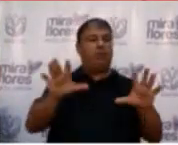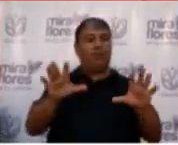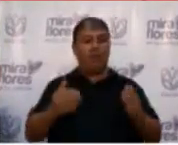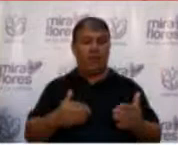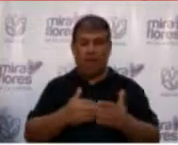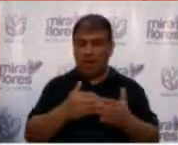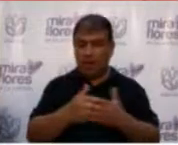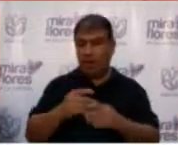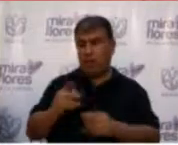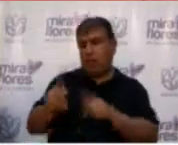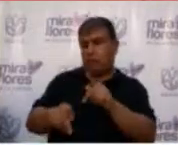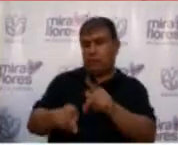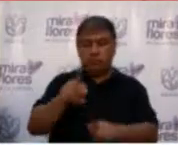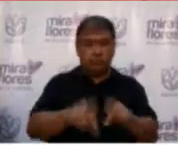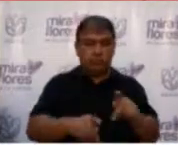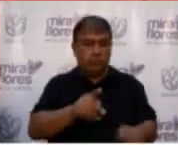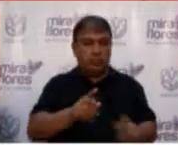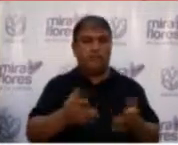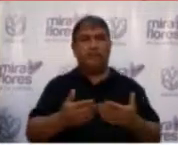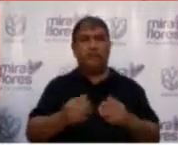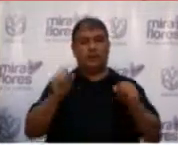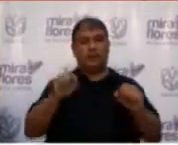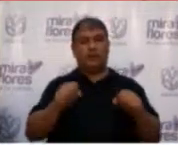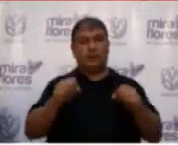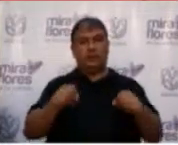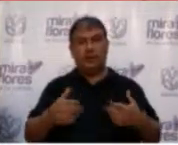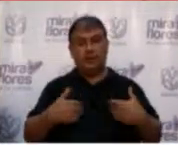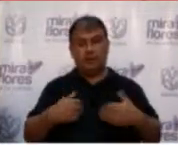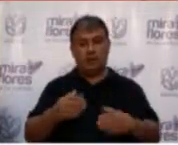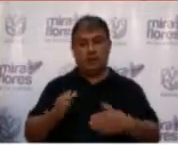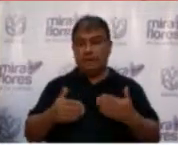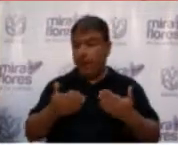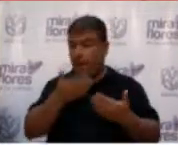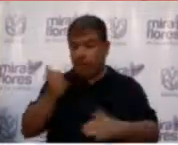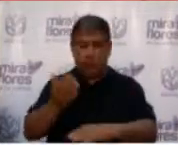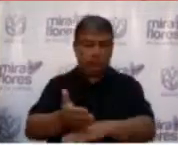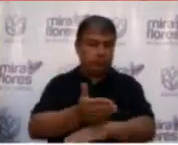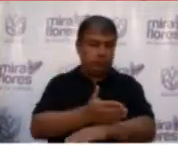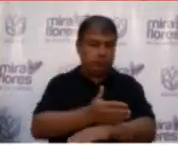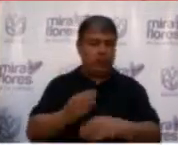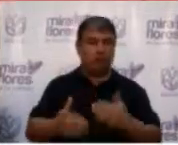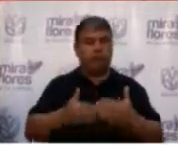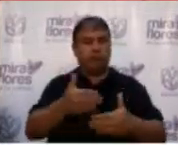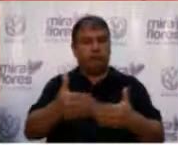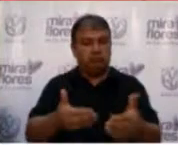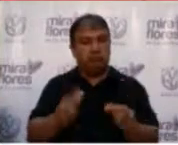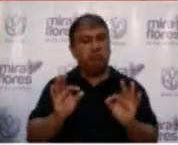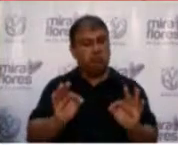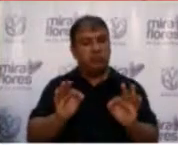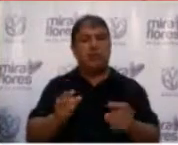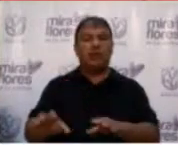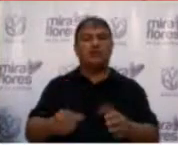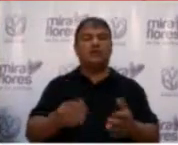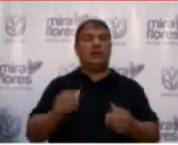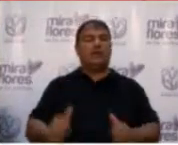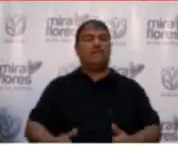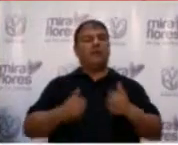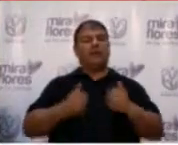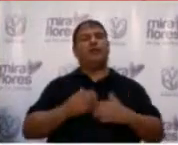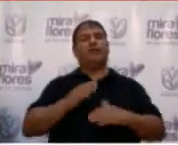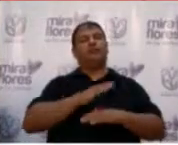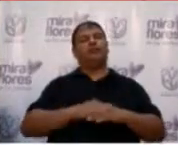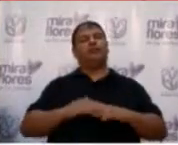más acercamiento a los ciudadanos, la posibilidad de tener procedimientos más adecuados y finalmente hacer la vida